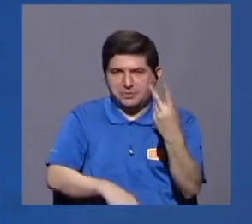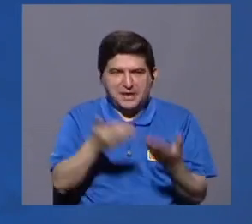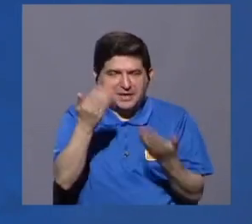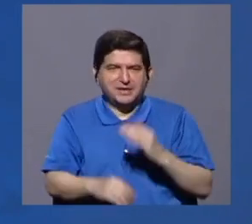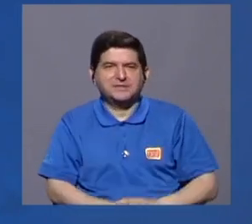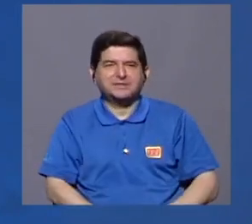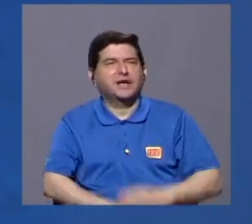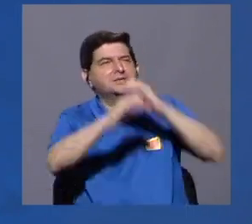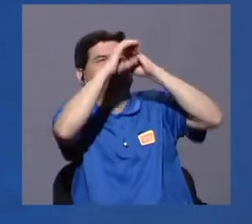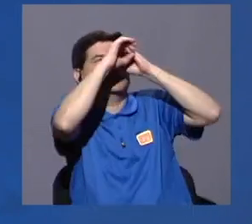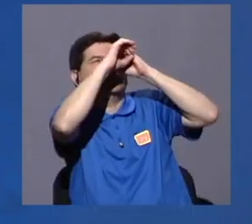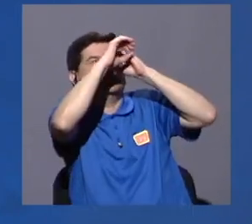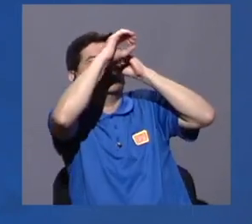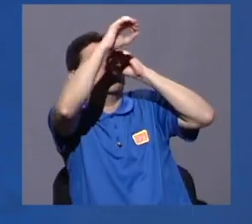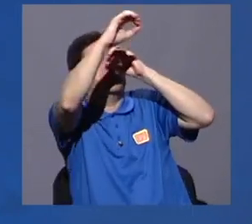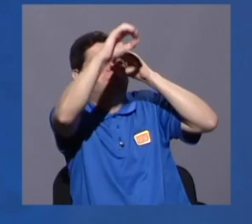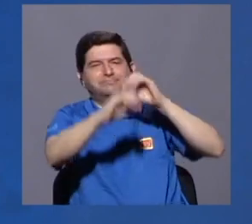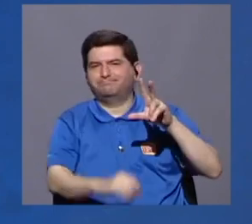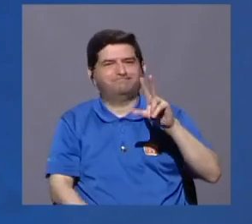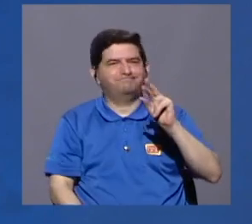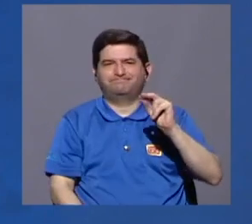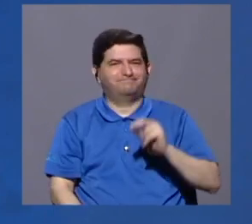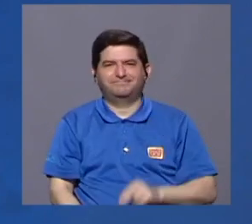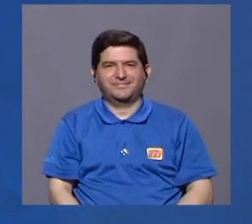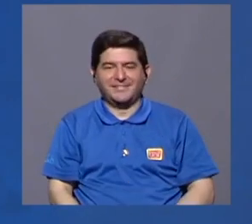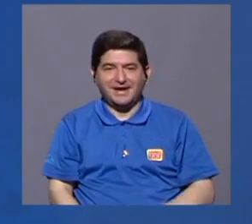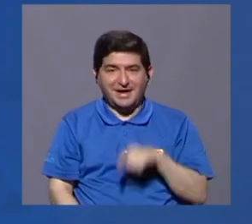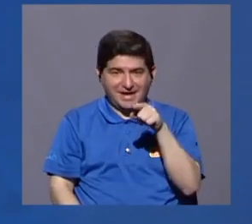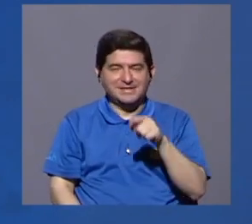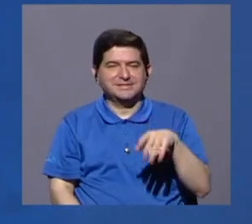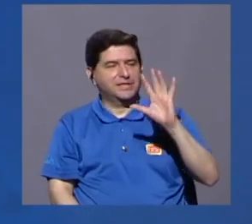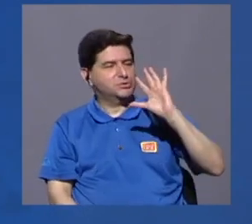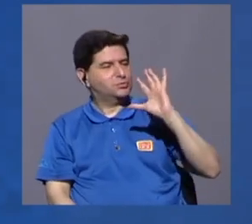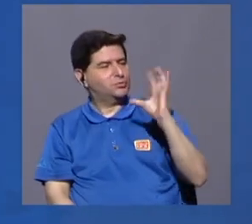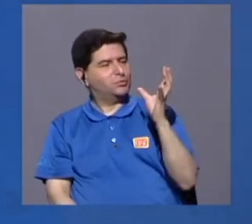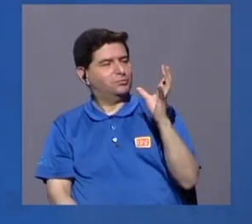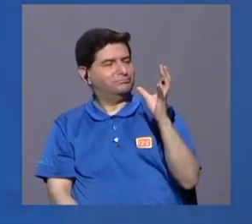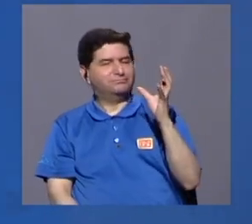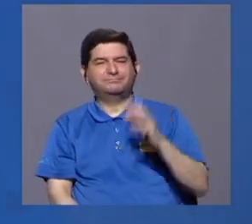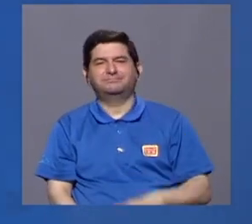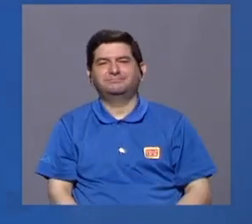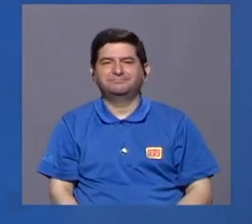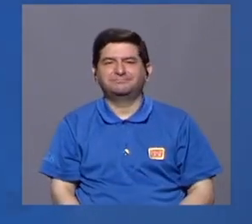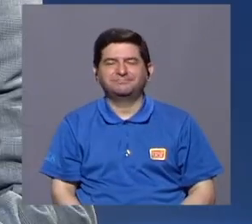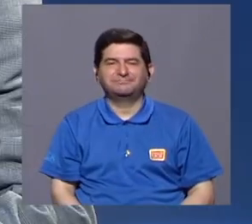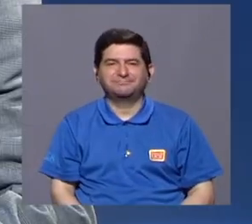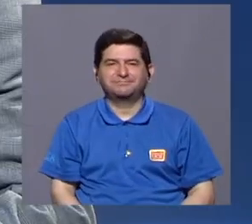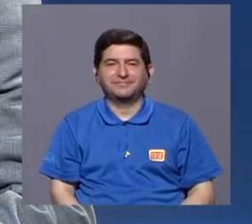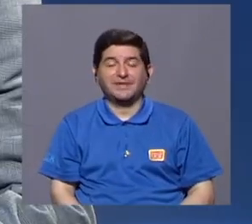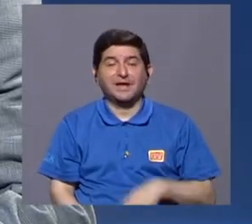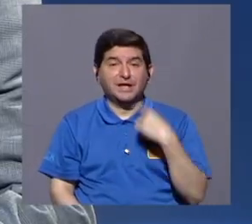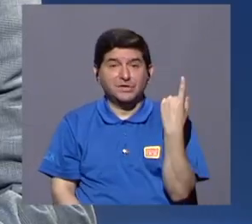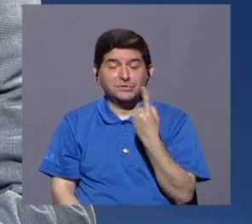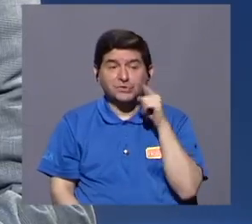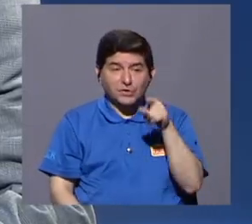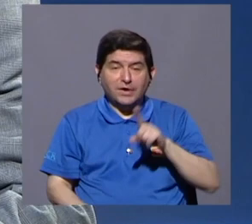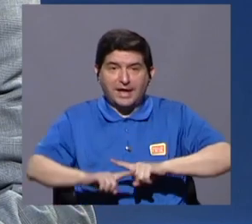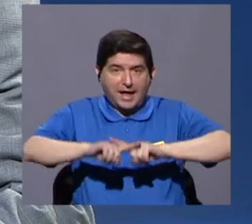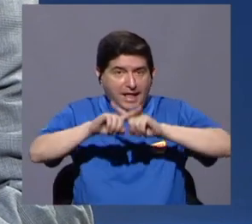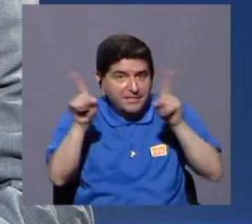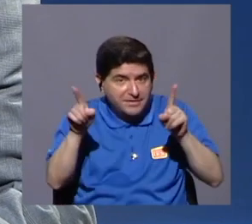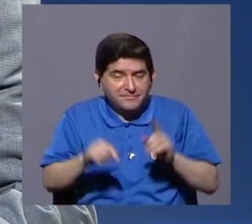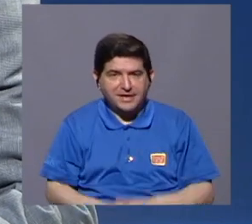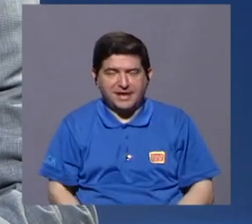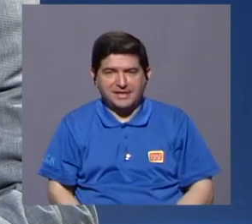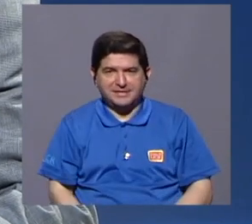observar las estrellas y demás este es un plato verdad es como una antena parabólica solamente que a diferencia de las